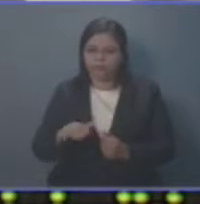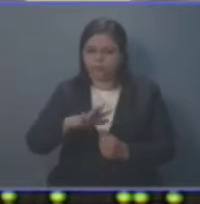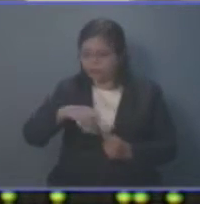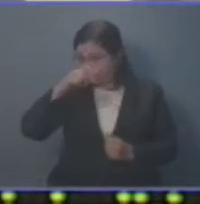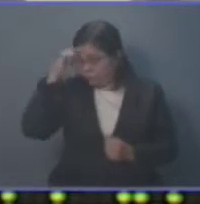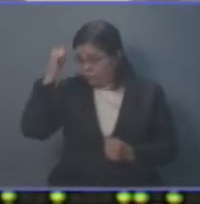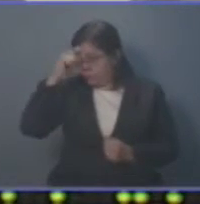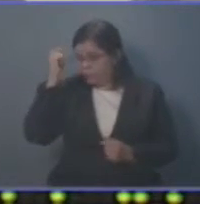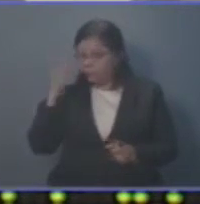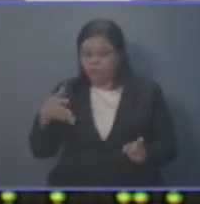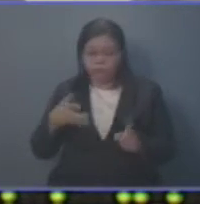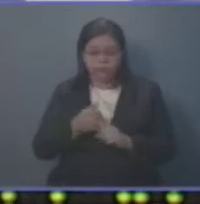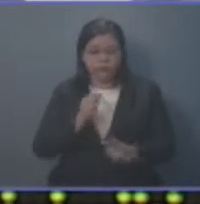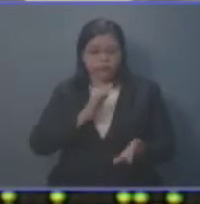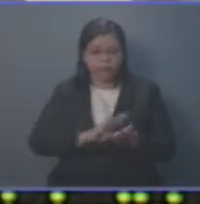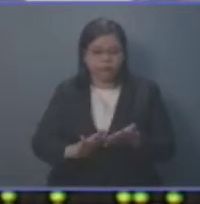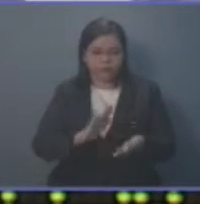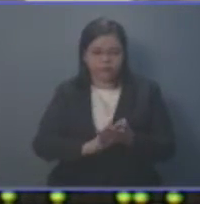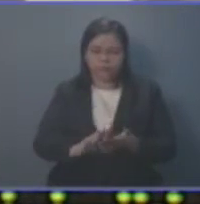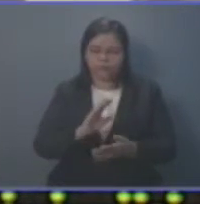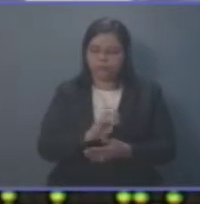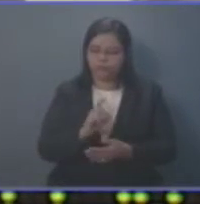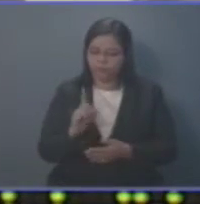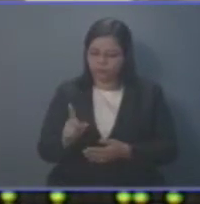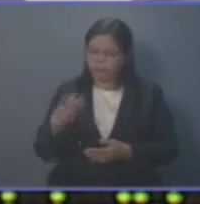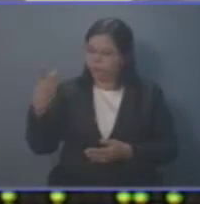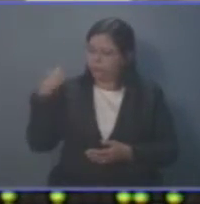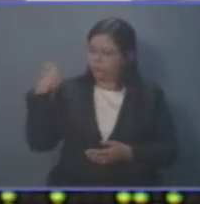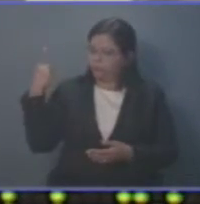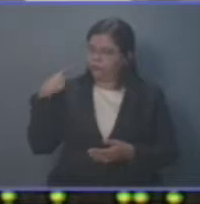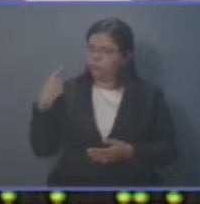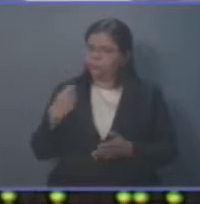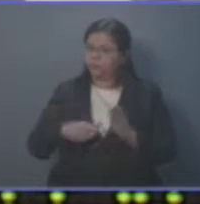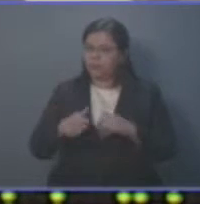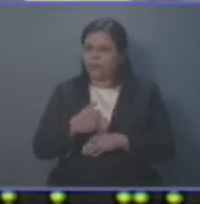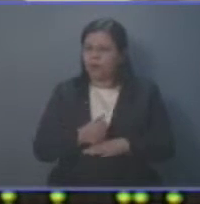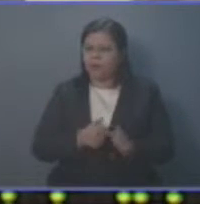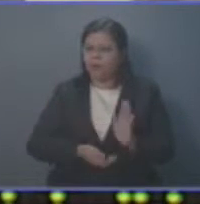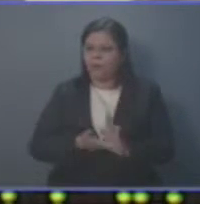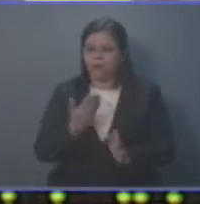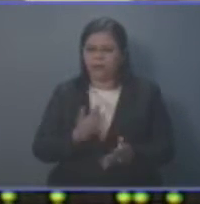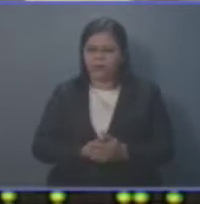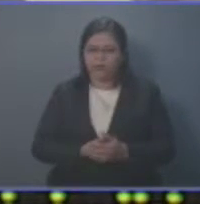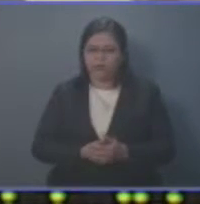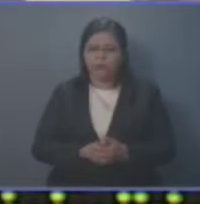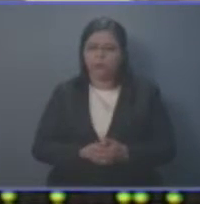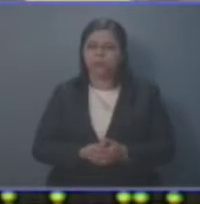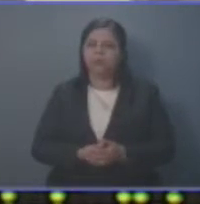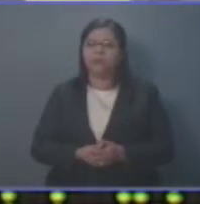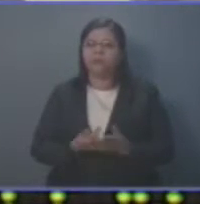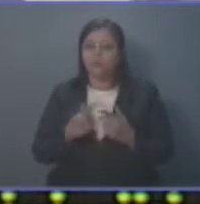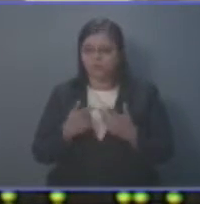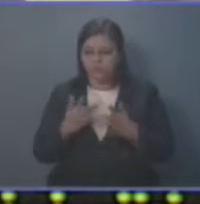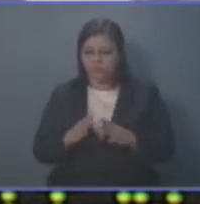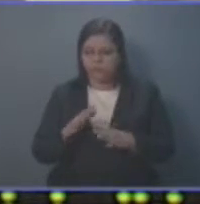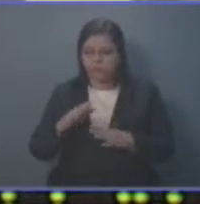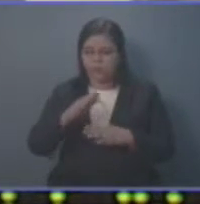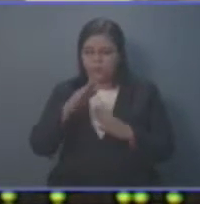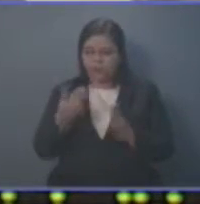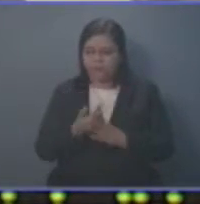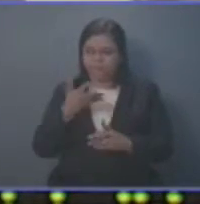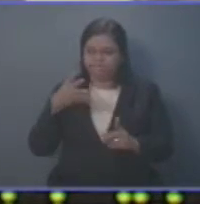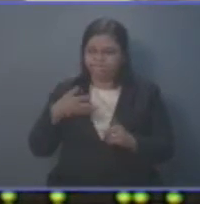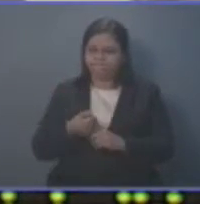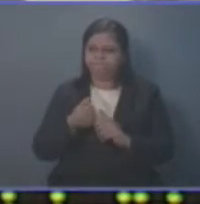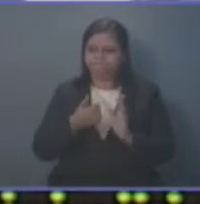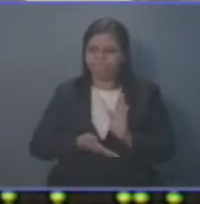de trabajo, propósito y costo. 01, dirección y de administración institucional. 03, administración del desarrollo rural. Propósito, contribuir al